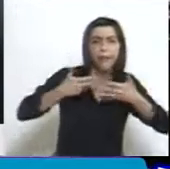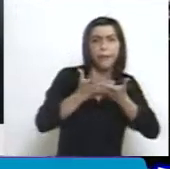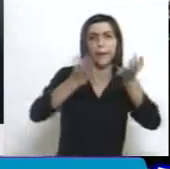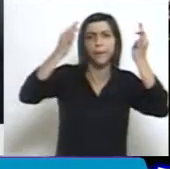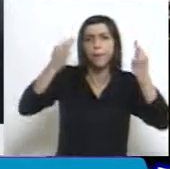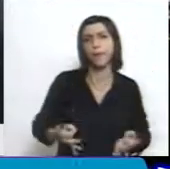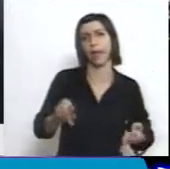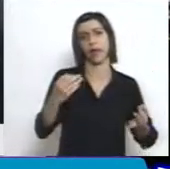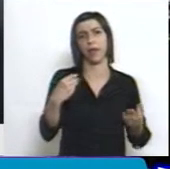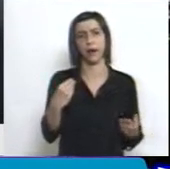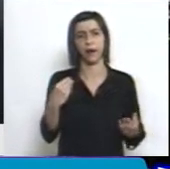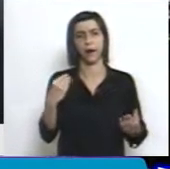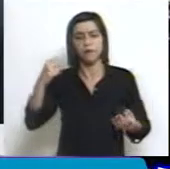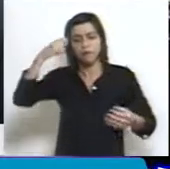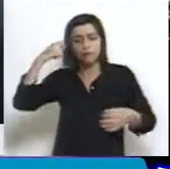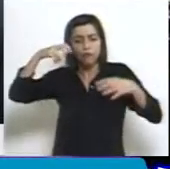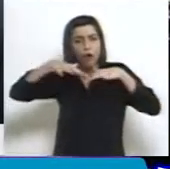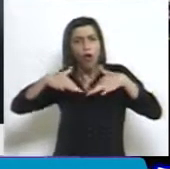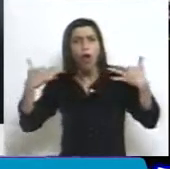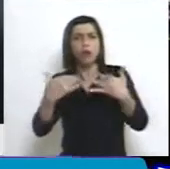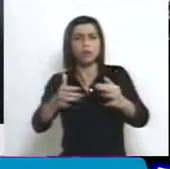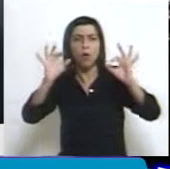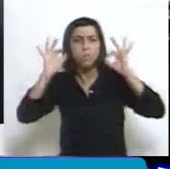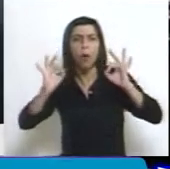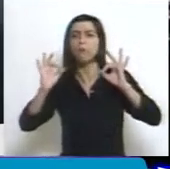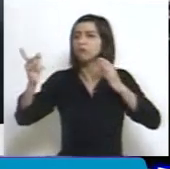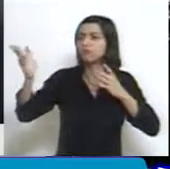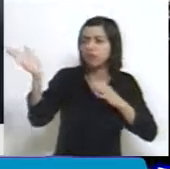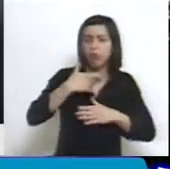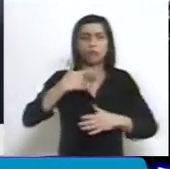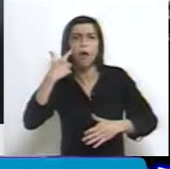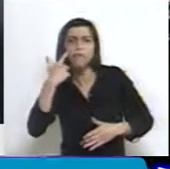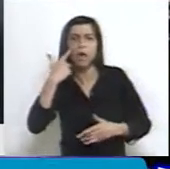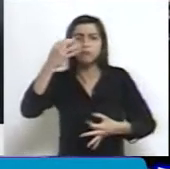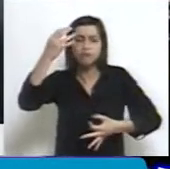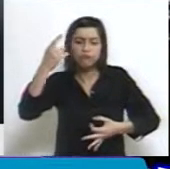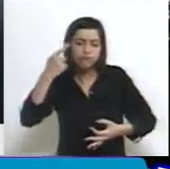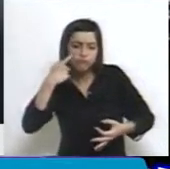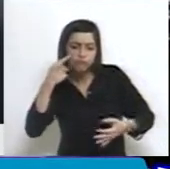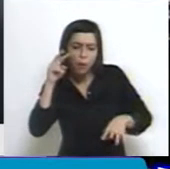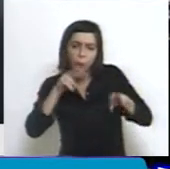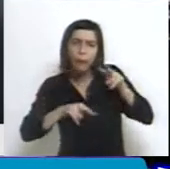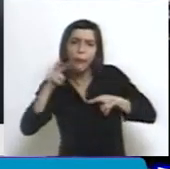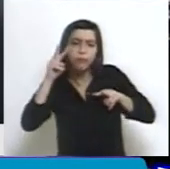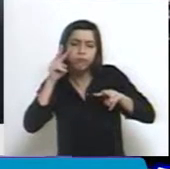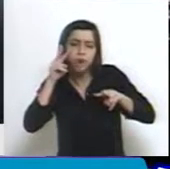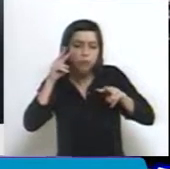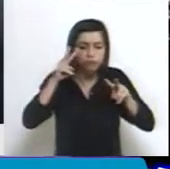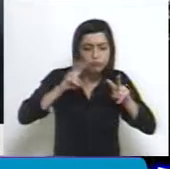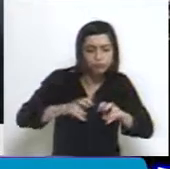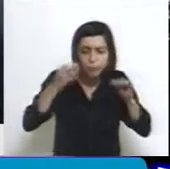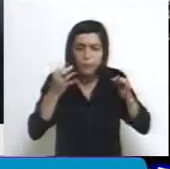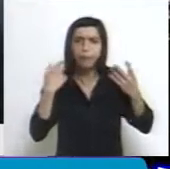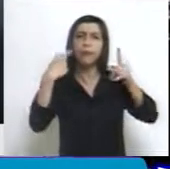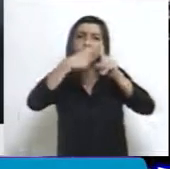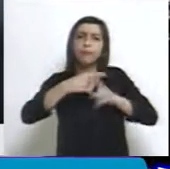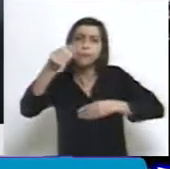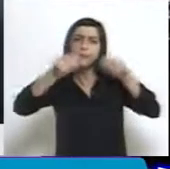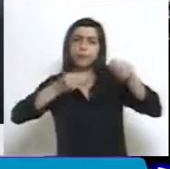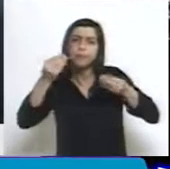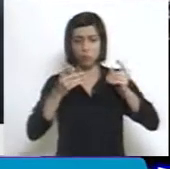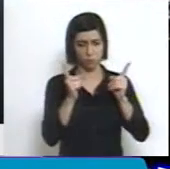del Congreso en el análisis del presupuesto, es absolutamente innegable que el Poder Ejecutivo